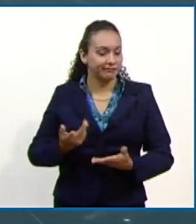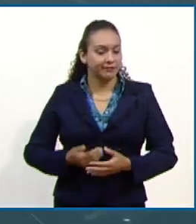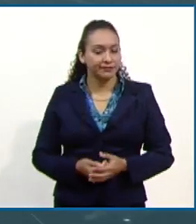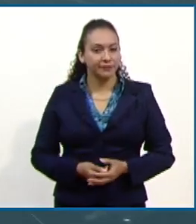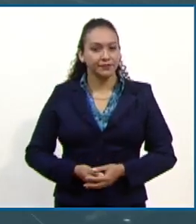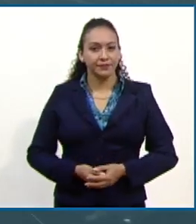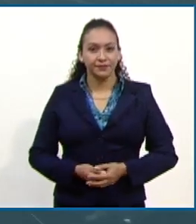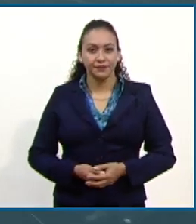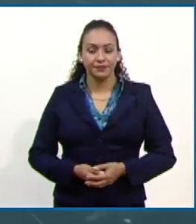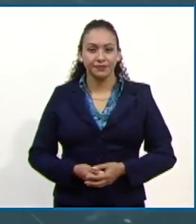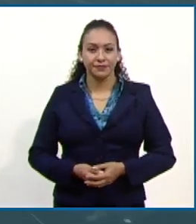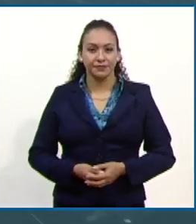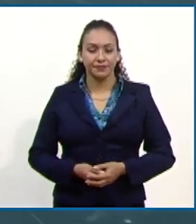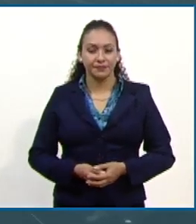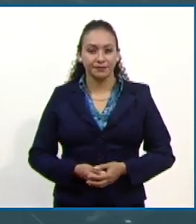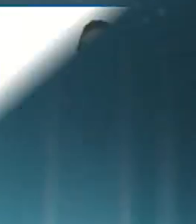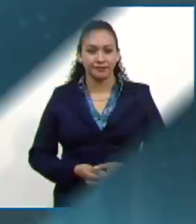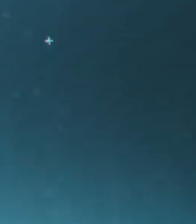juzgadoras.